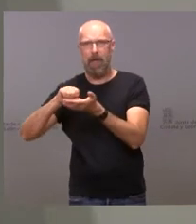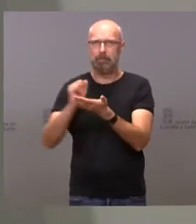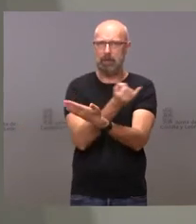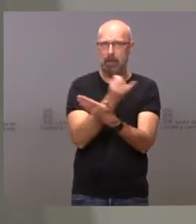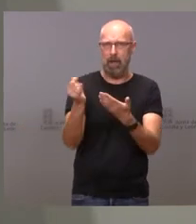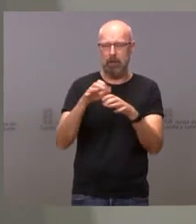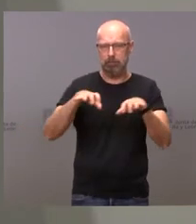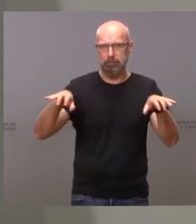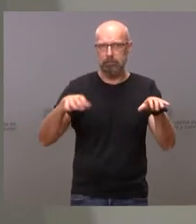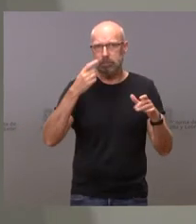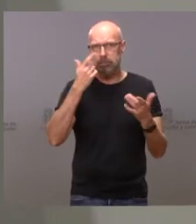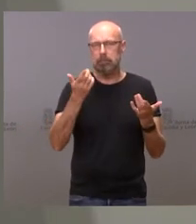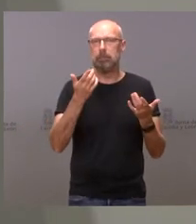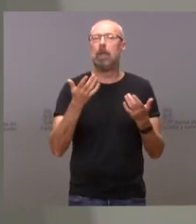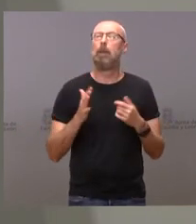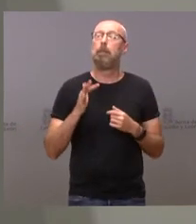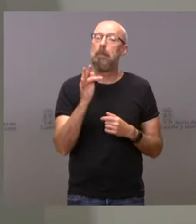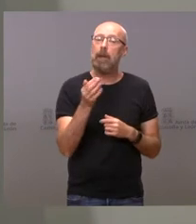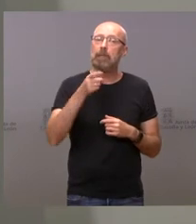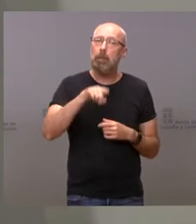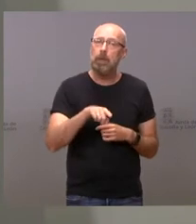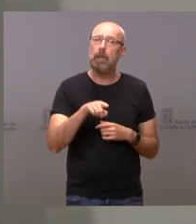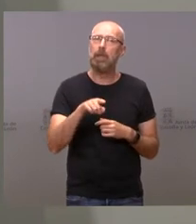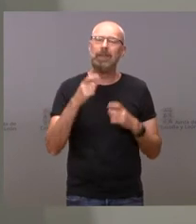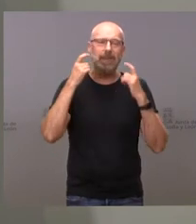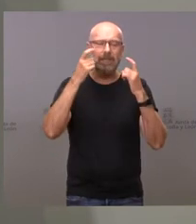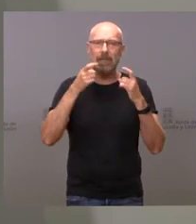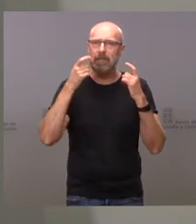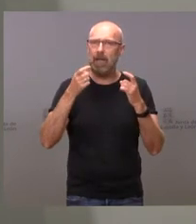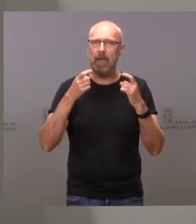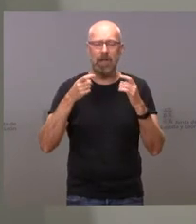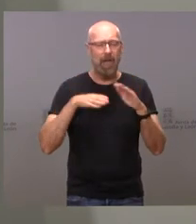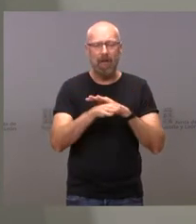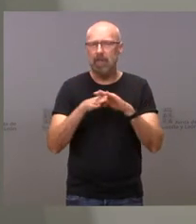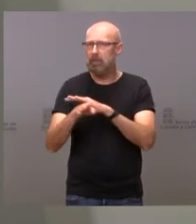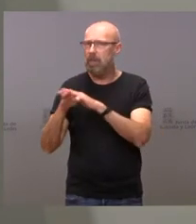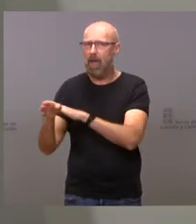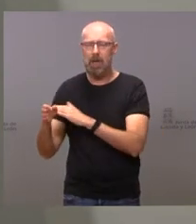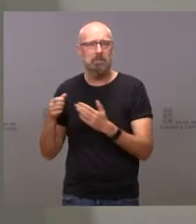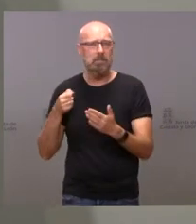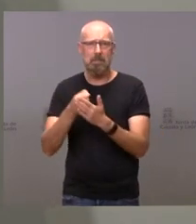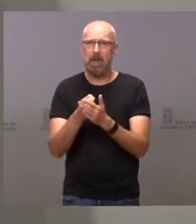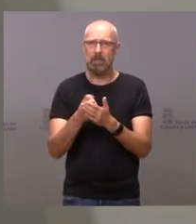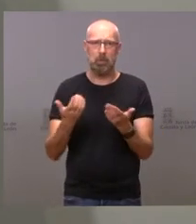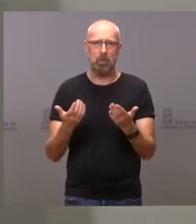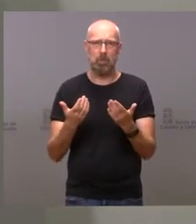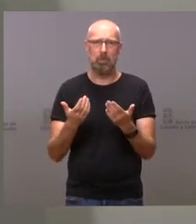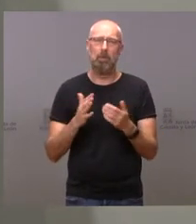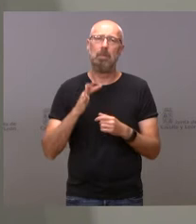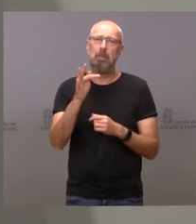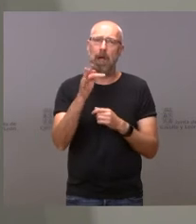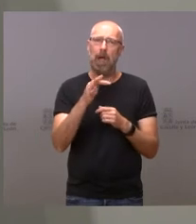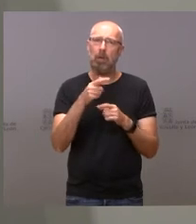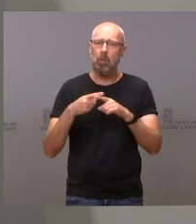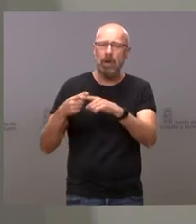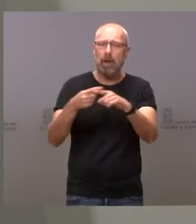y procurar la mayor accesibilidad posible y un reparto sensato y